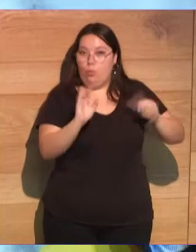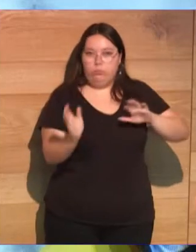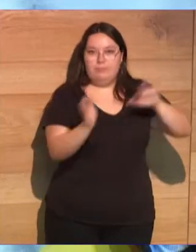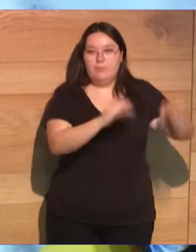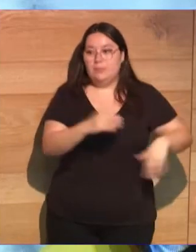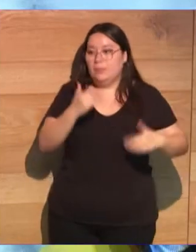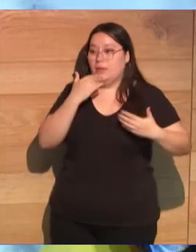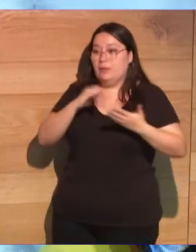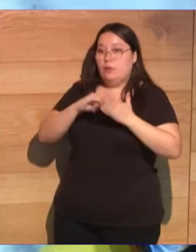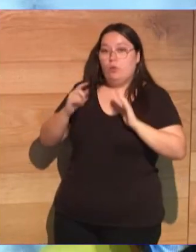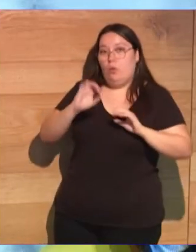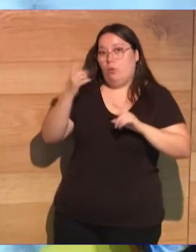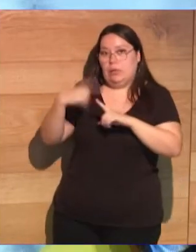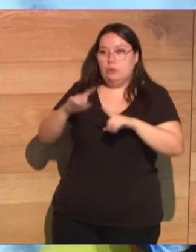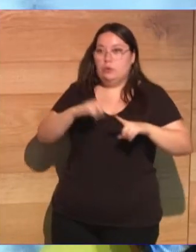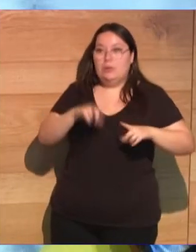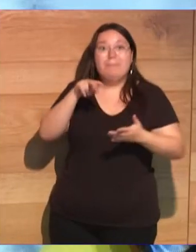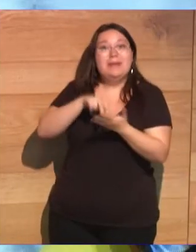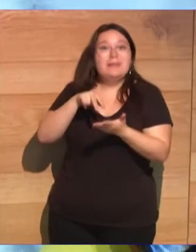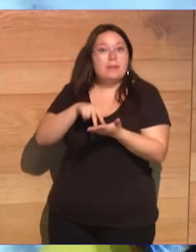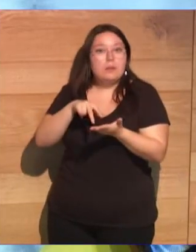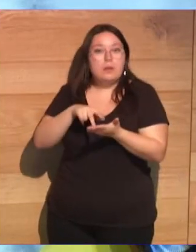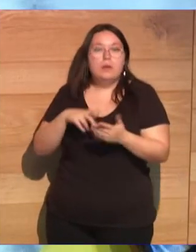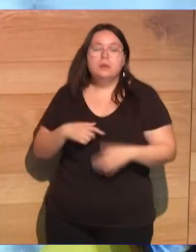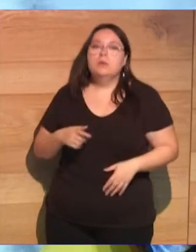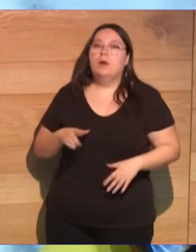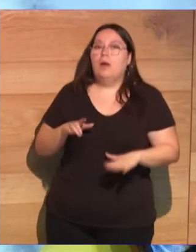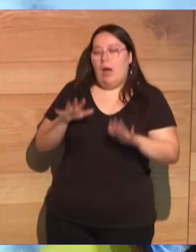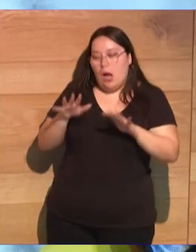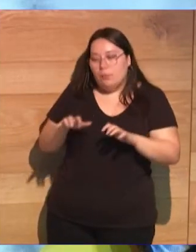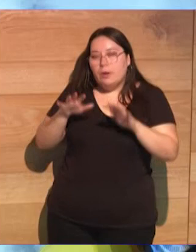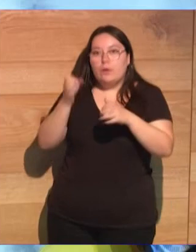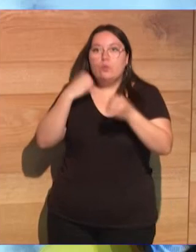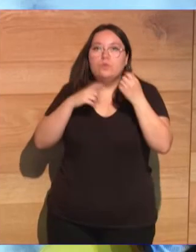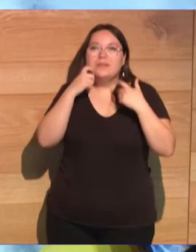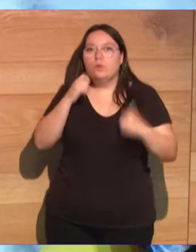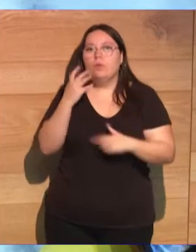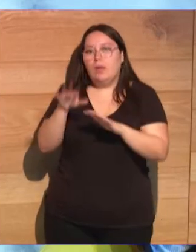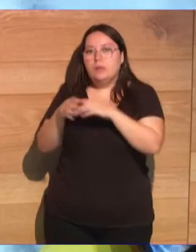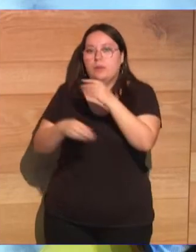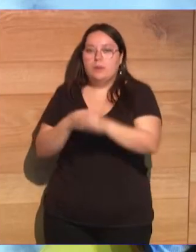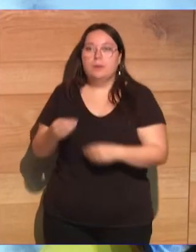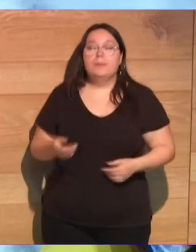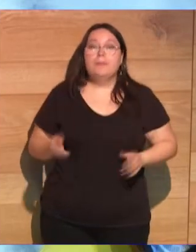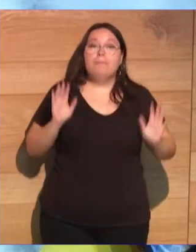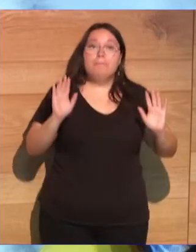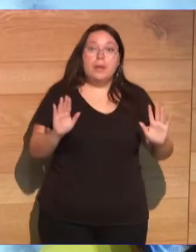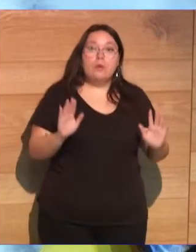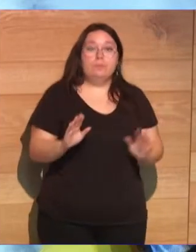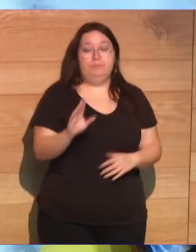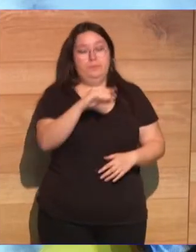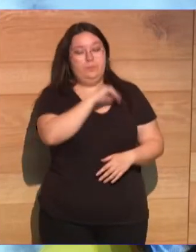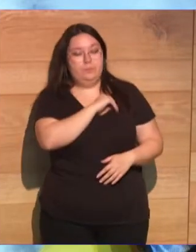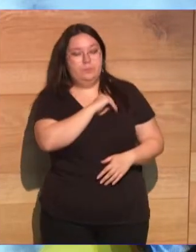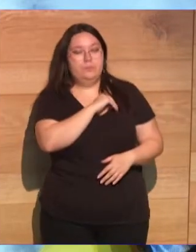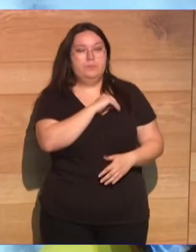algunas tecnologías y a través de las cosas presenciales aprendan a hacer conductas saludables. Pero, lamentablemente, como